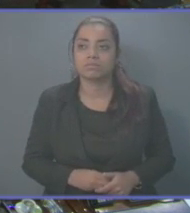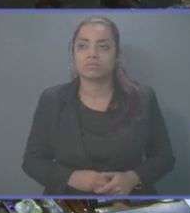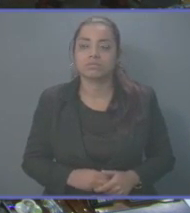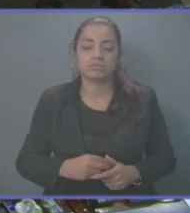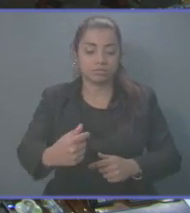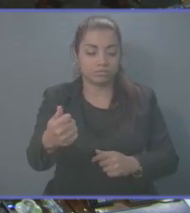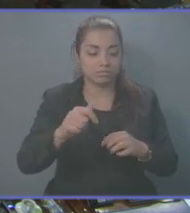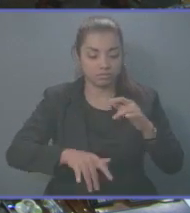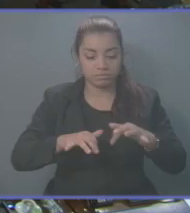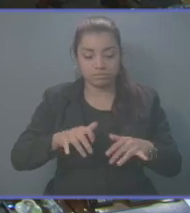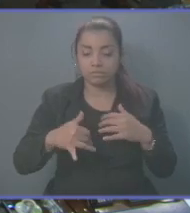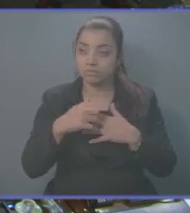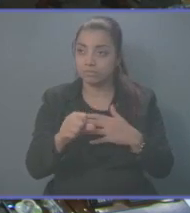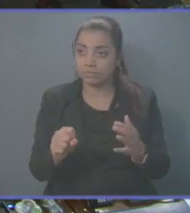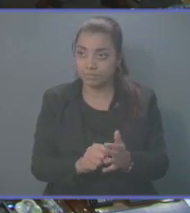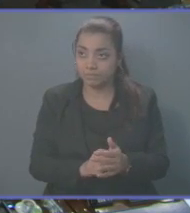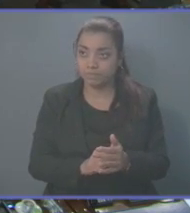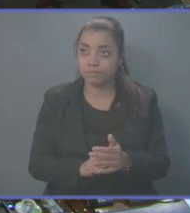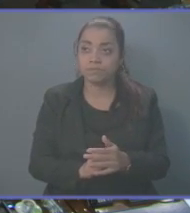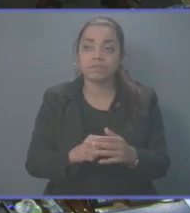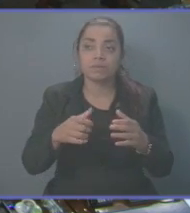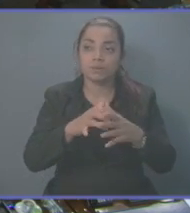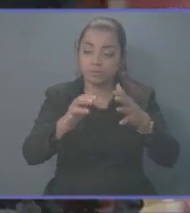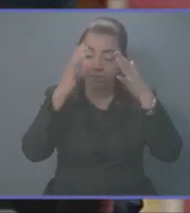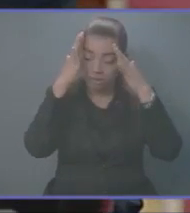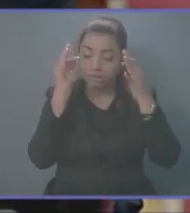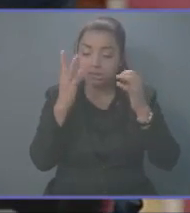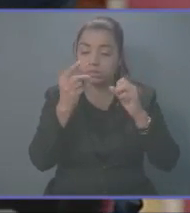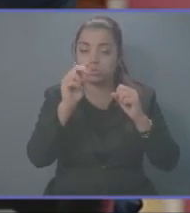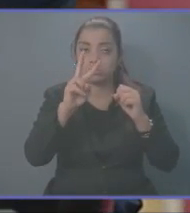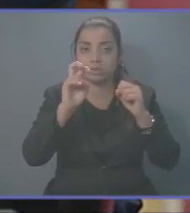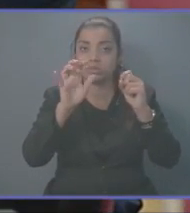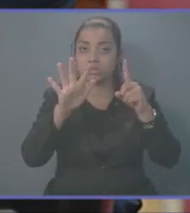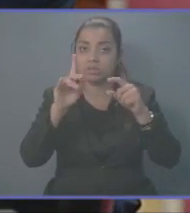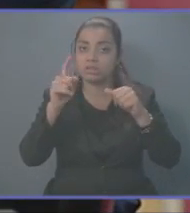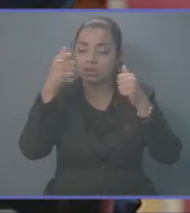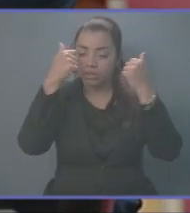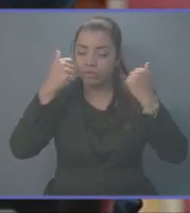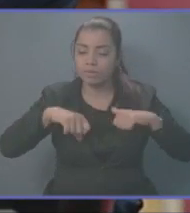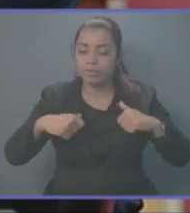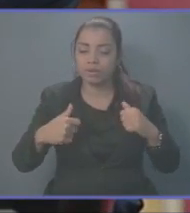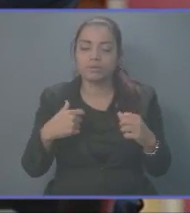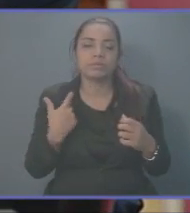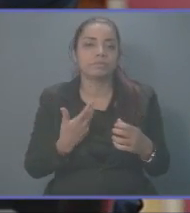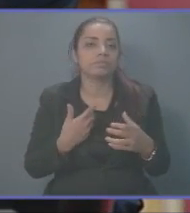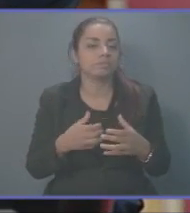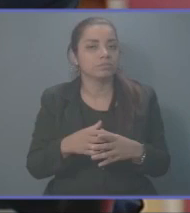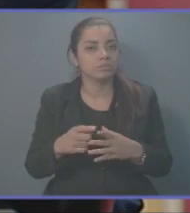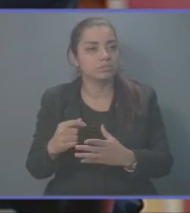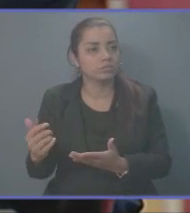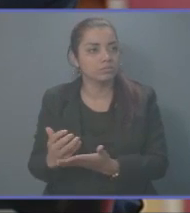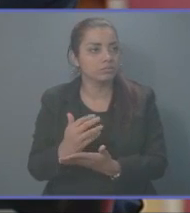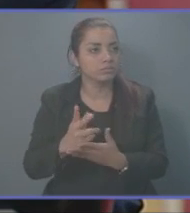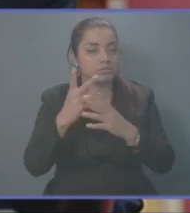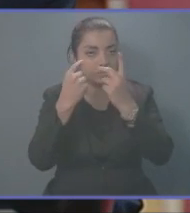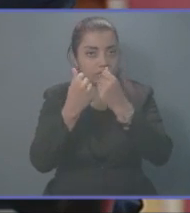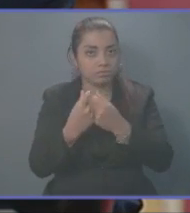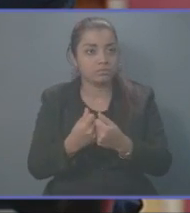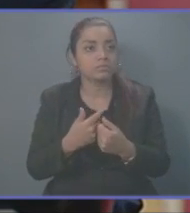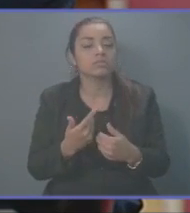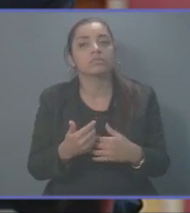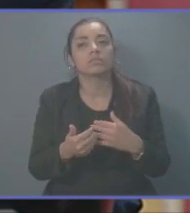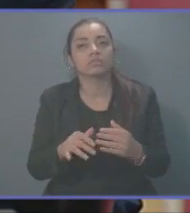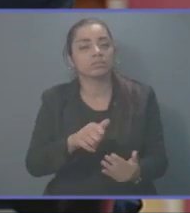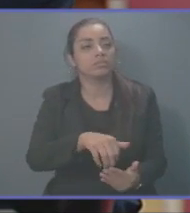Señores secretarios de la Asamblea Legislativa presente, dictamen número 261 favorable. La Comisión de Hacienda y Especial del Presupuesto se refiere a los